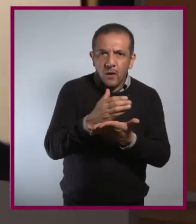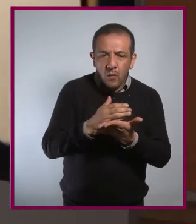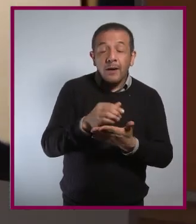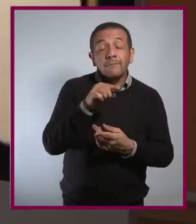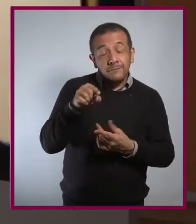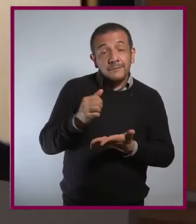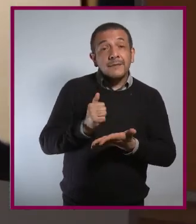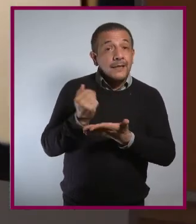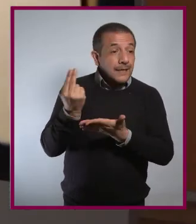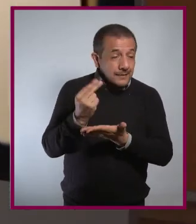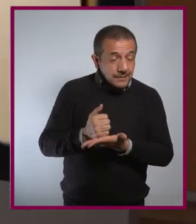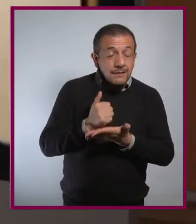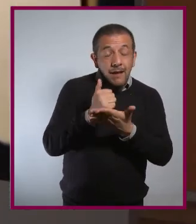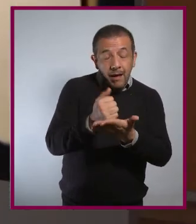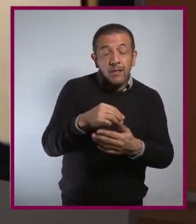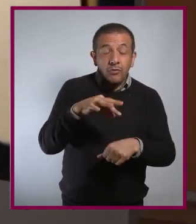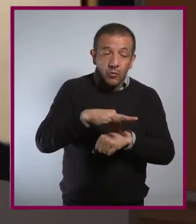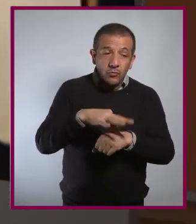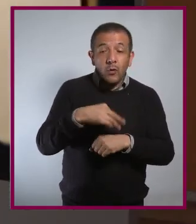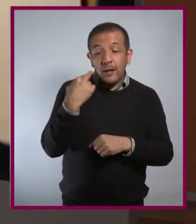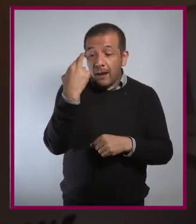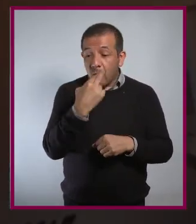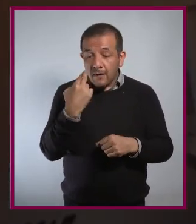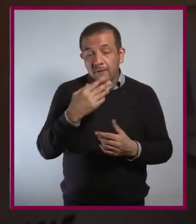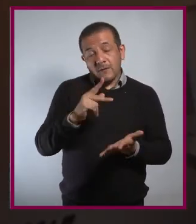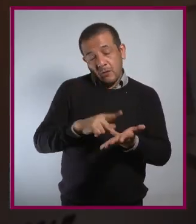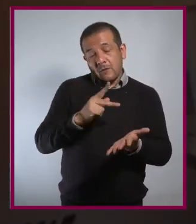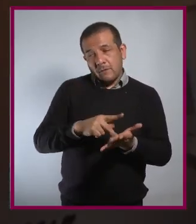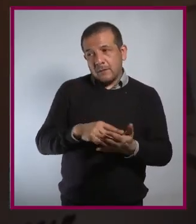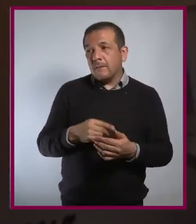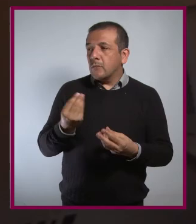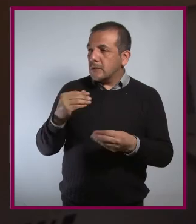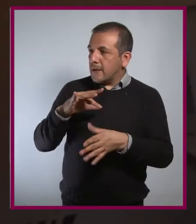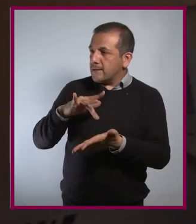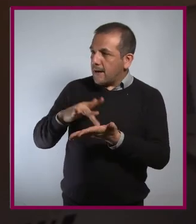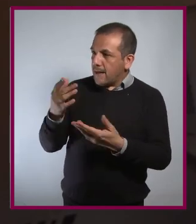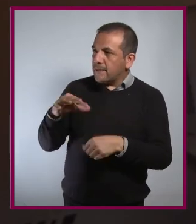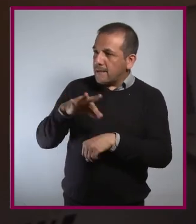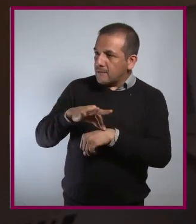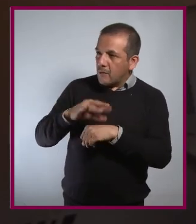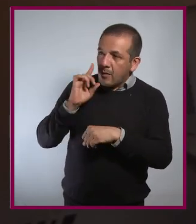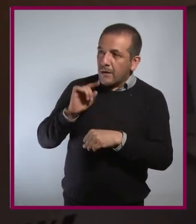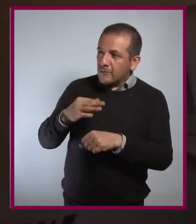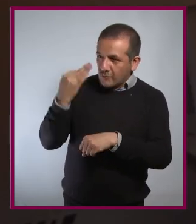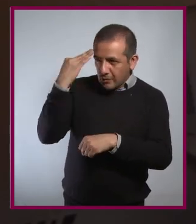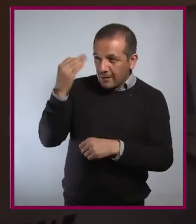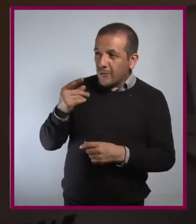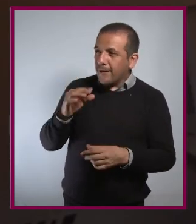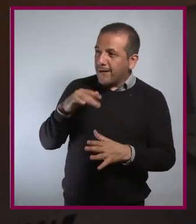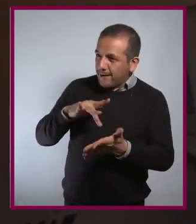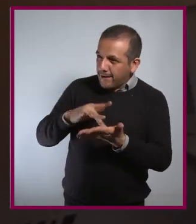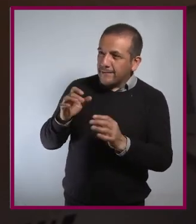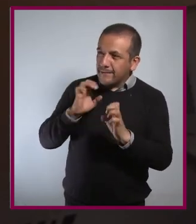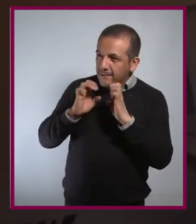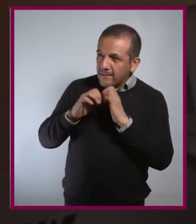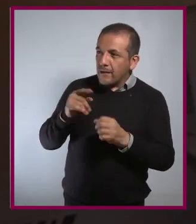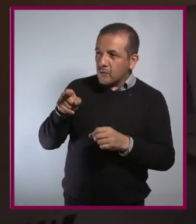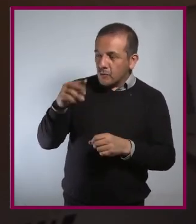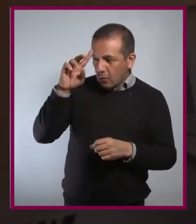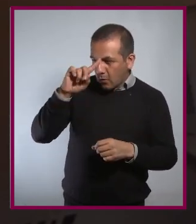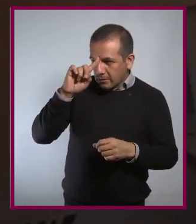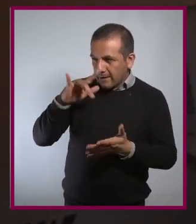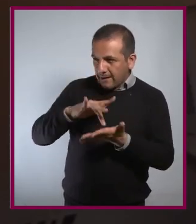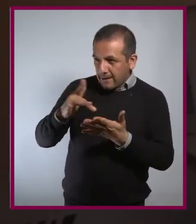necesita ayuda médica también, necesita una evaluación por lo menos. Perfecto, pues doctora, muchísimas gracias por su tiempo, gracias por esta entrevista y por